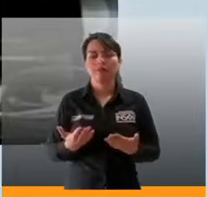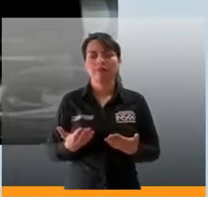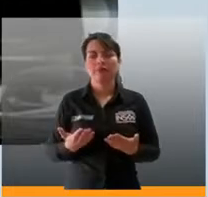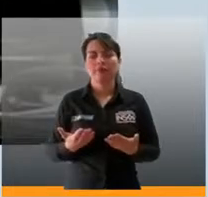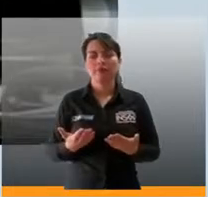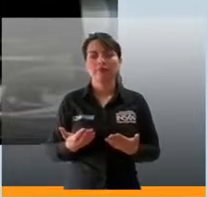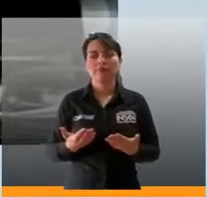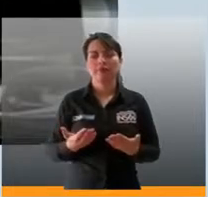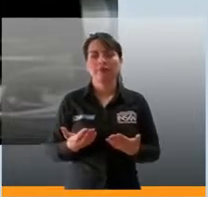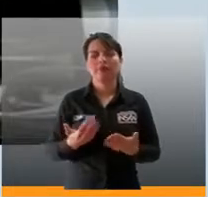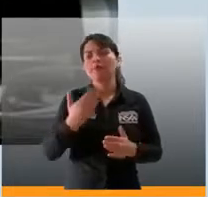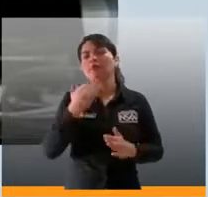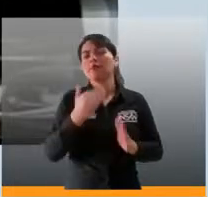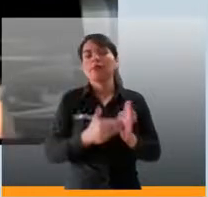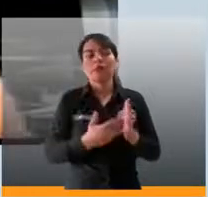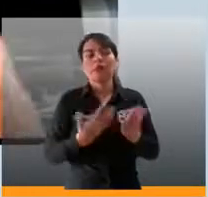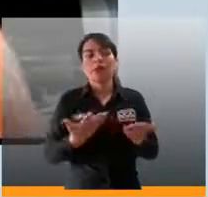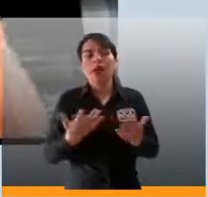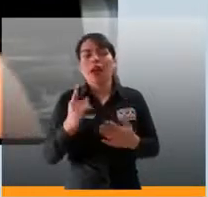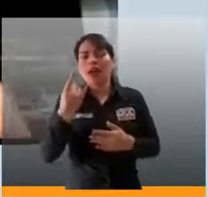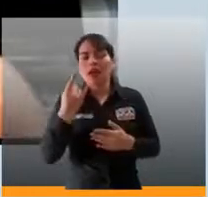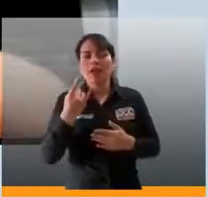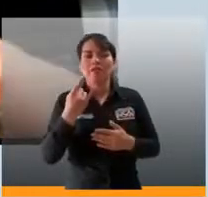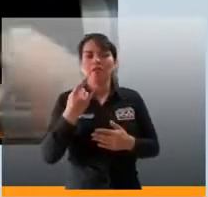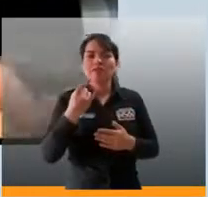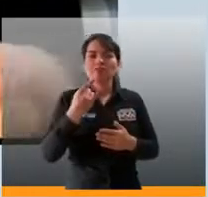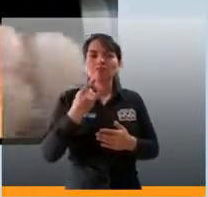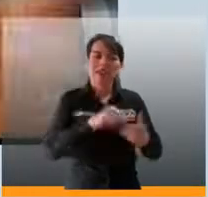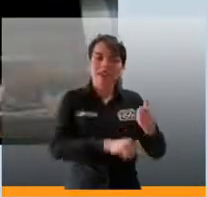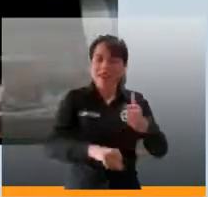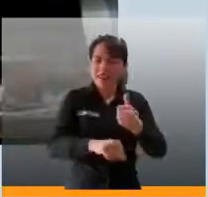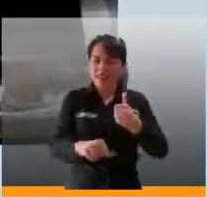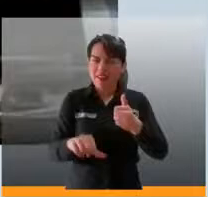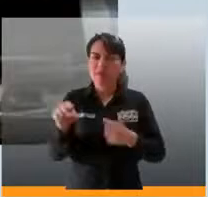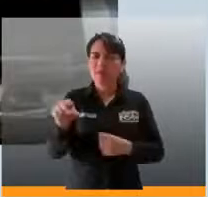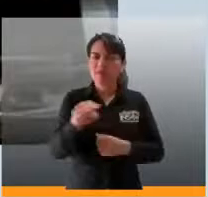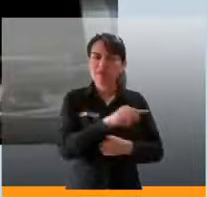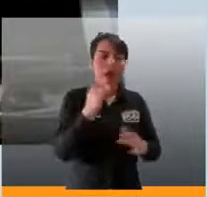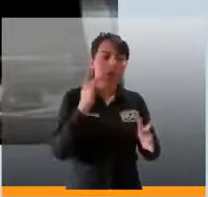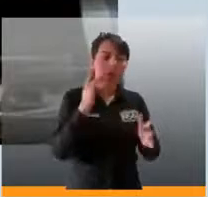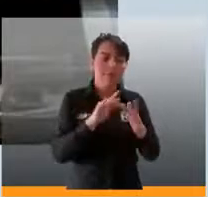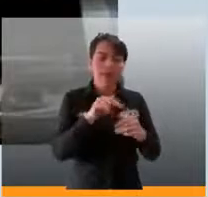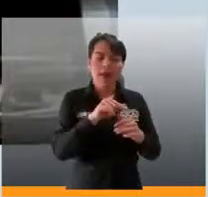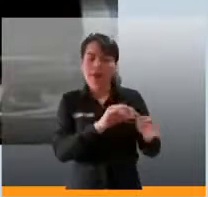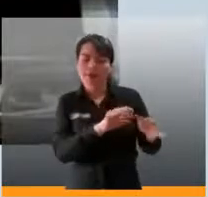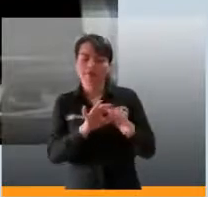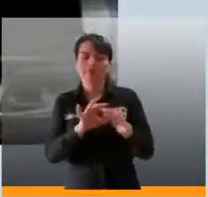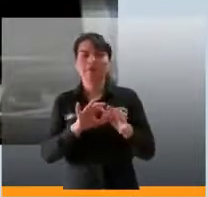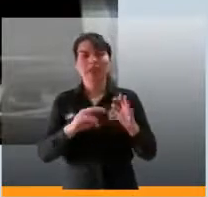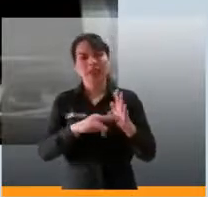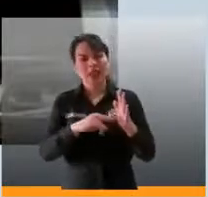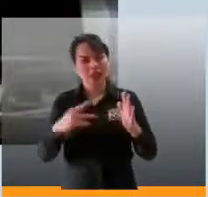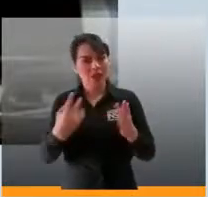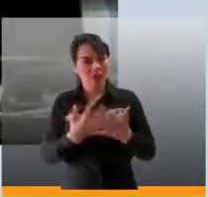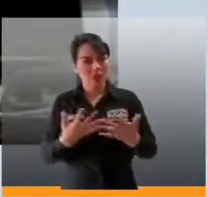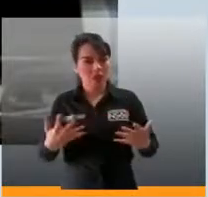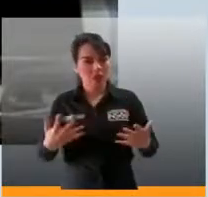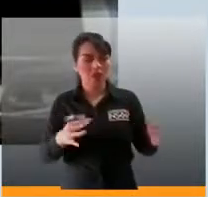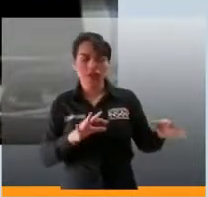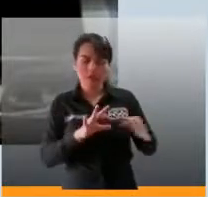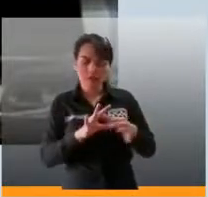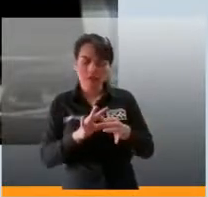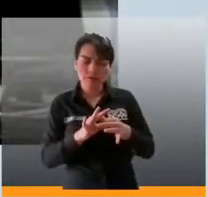cuáles son aquellos en las asignaturas, qué elementos pueden ir perfectamente a través de las herramientas digitales. ¿Cuáles son aquellos